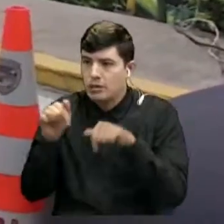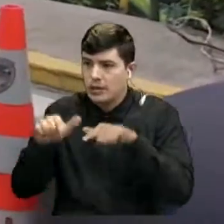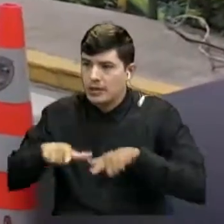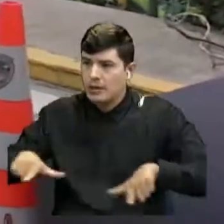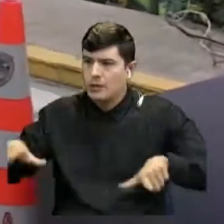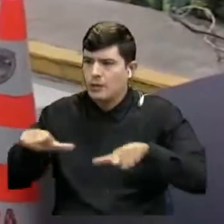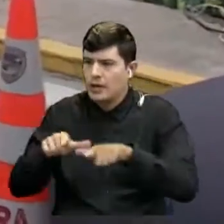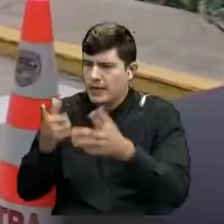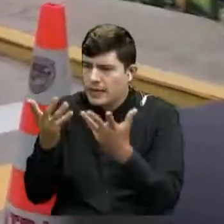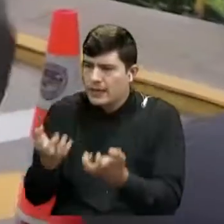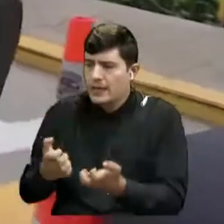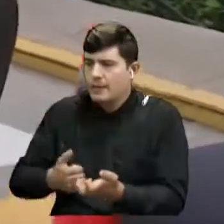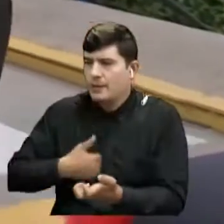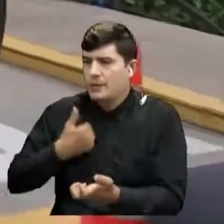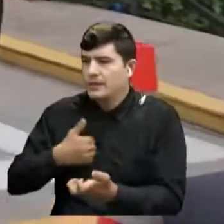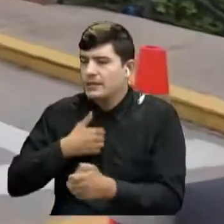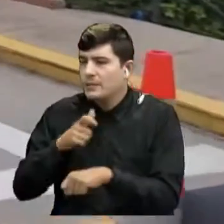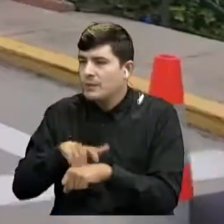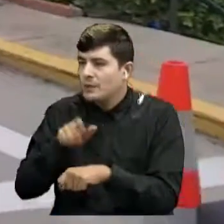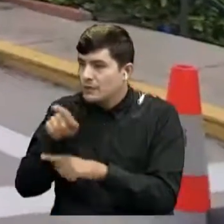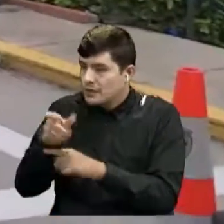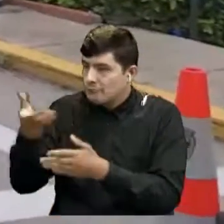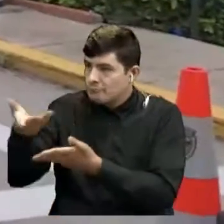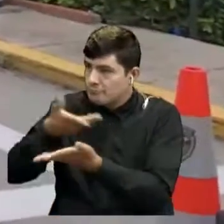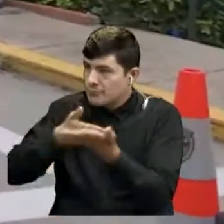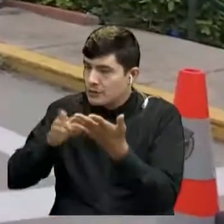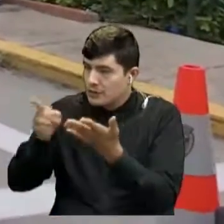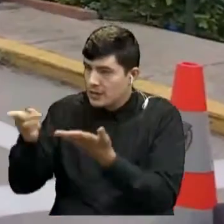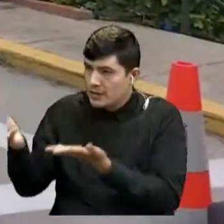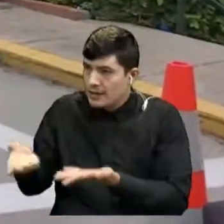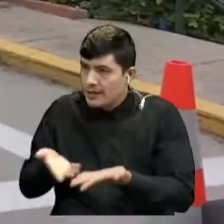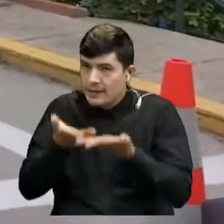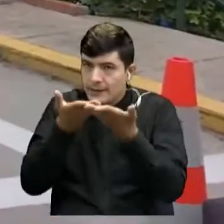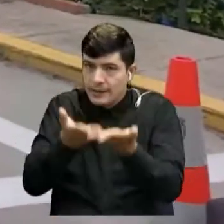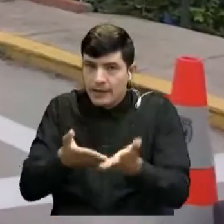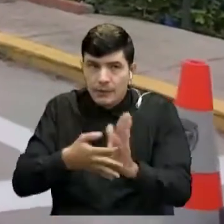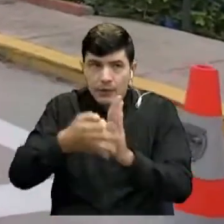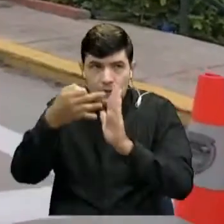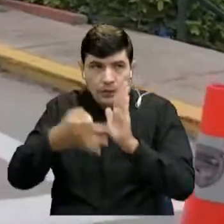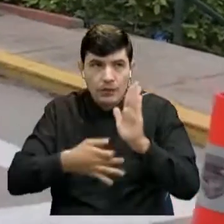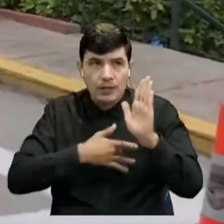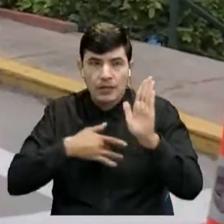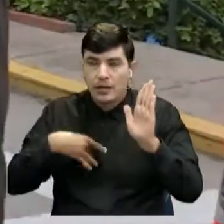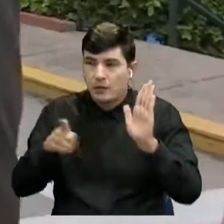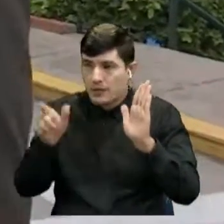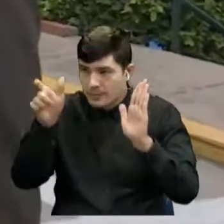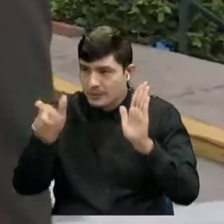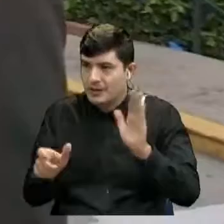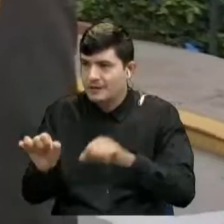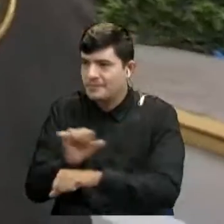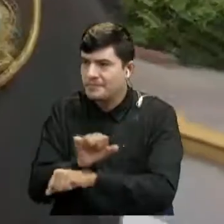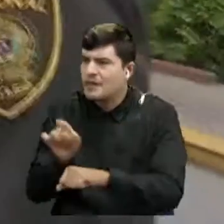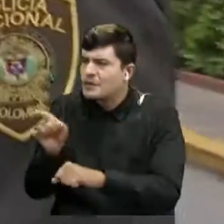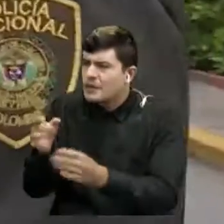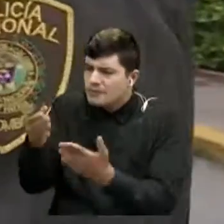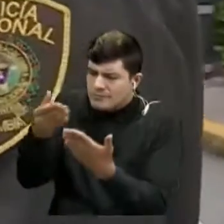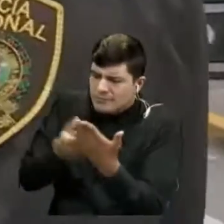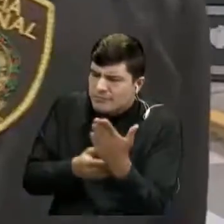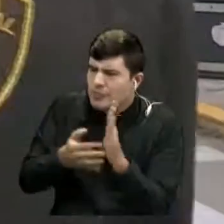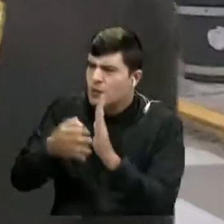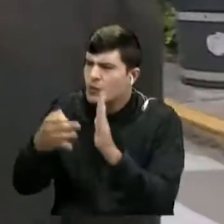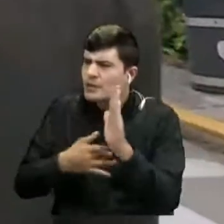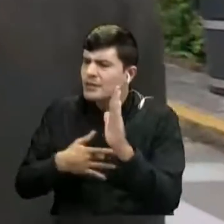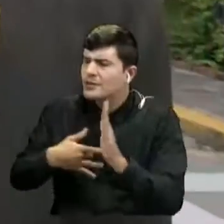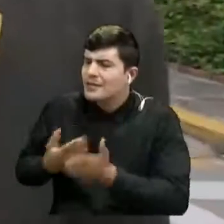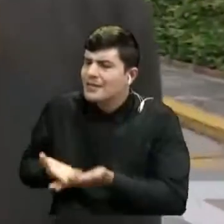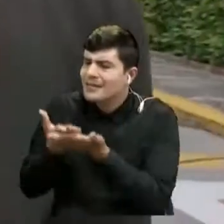para darle a usted paso para que haga entrega de estos protocolos de bioseguridad a uno de los conductores. ¿Qué es lo que están entregando? Muchas